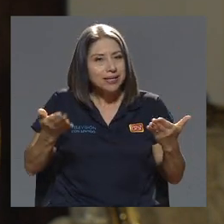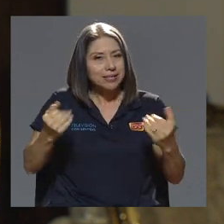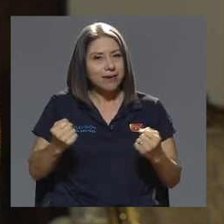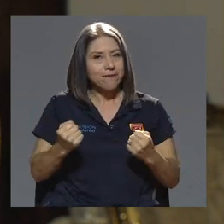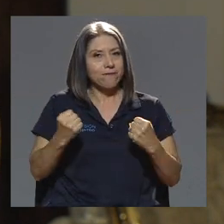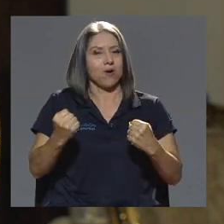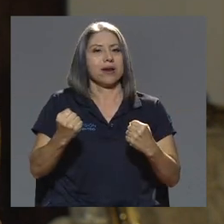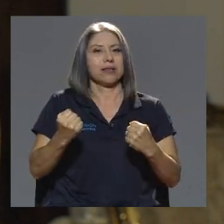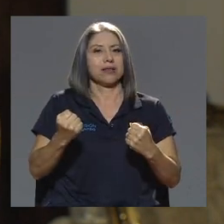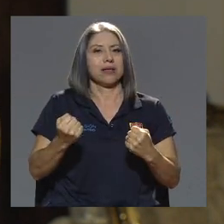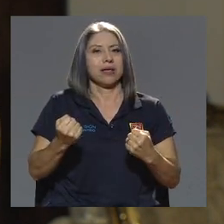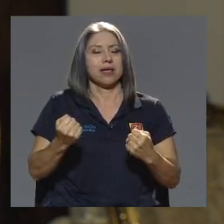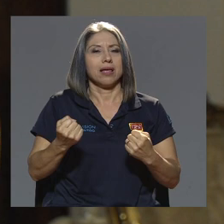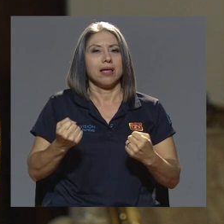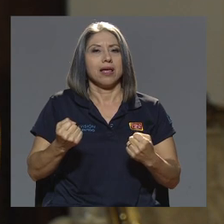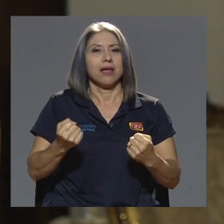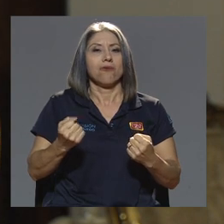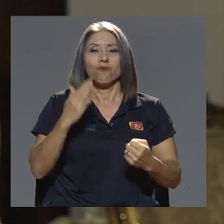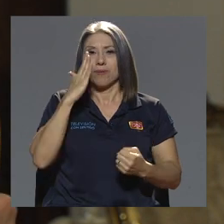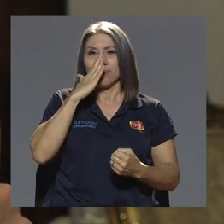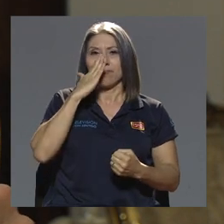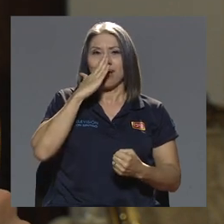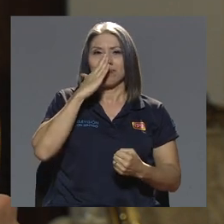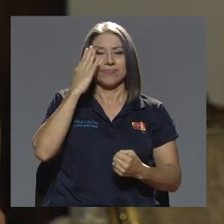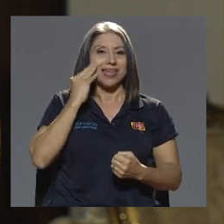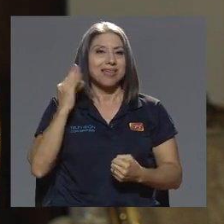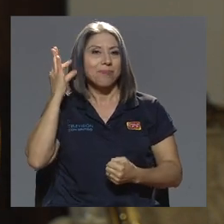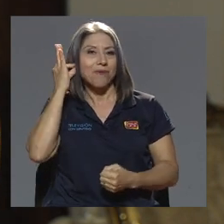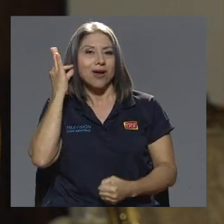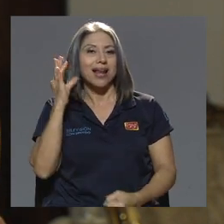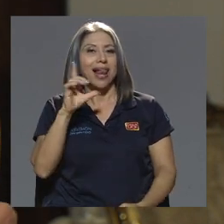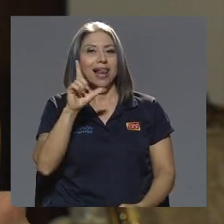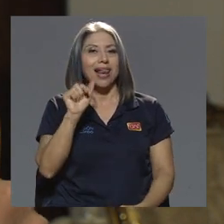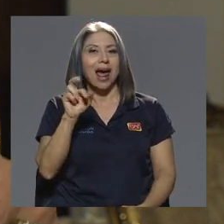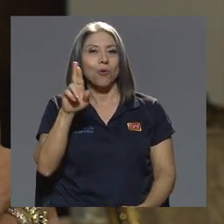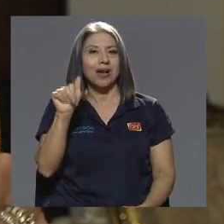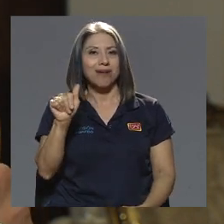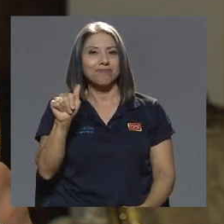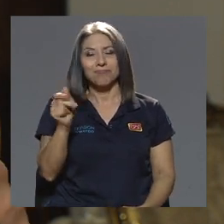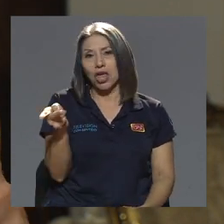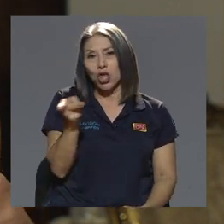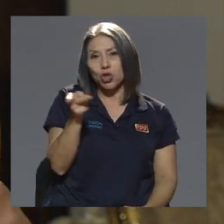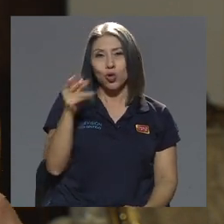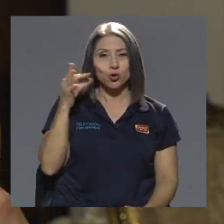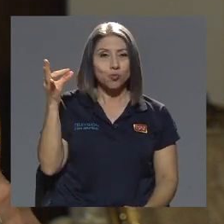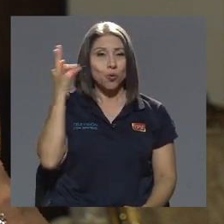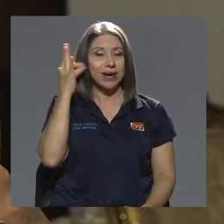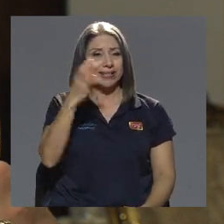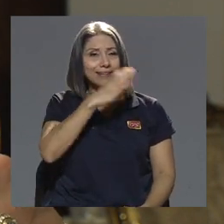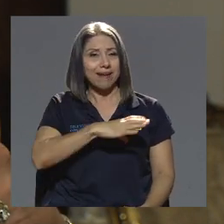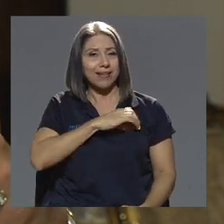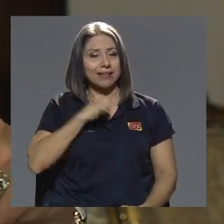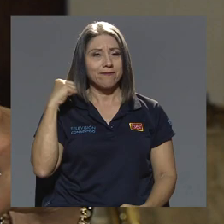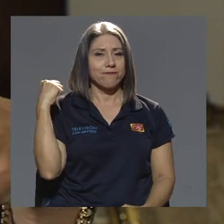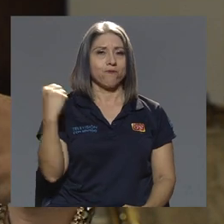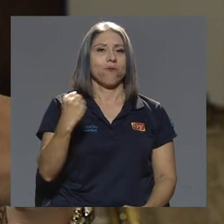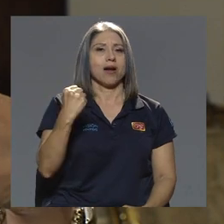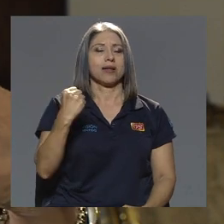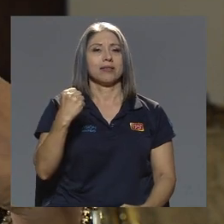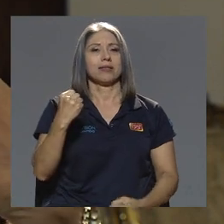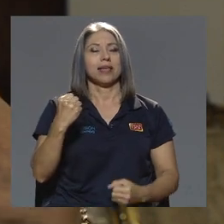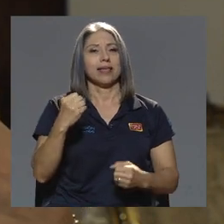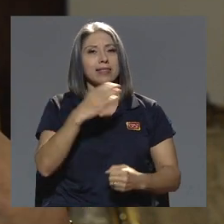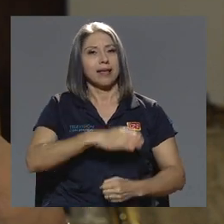muy fuerte, fue la de mi mamá y la de mi abuela Laura. Dos mujeres de carácter fuerte, de carácter